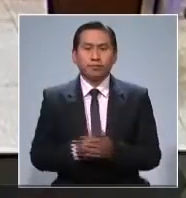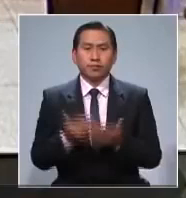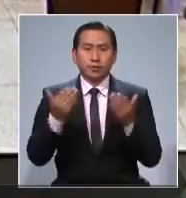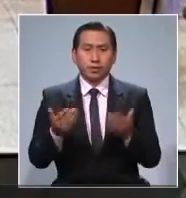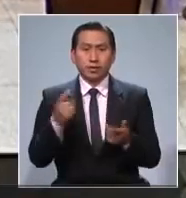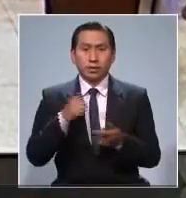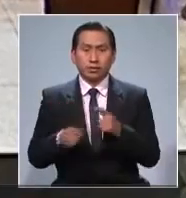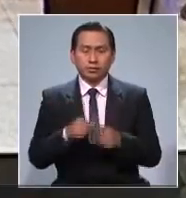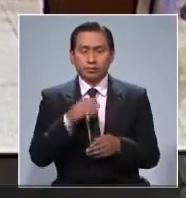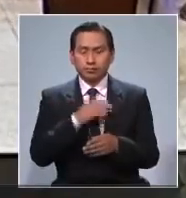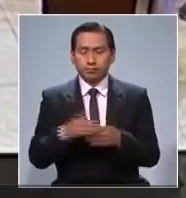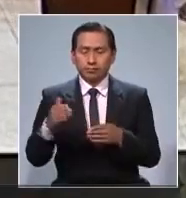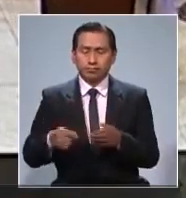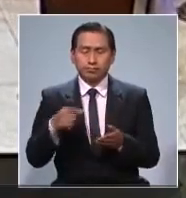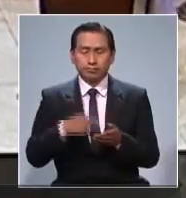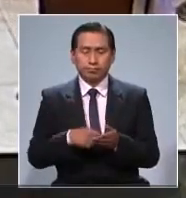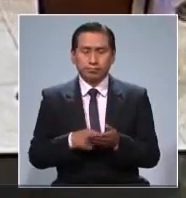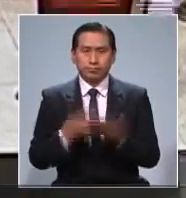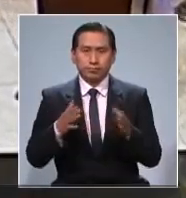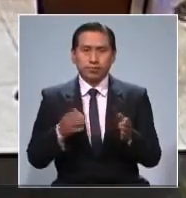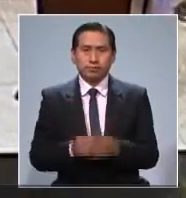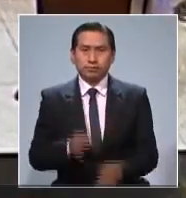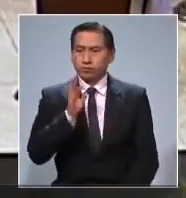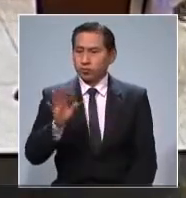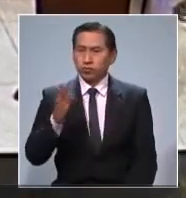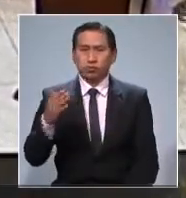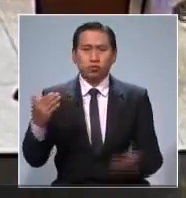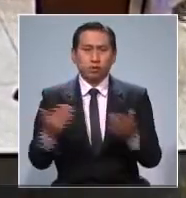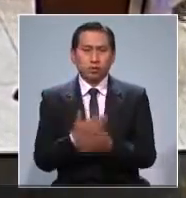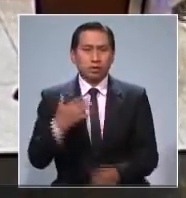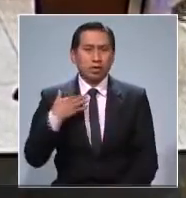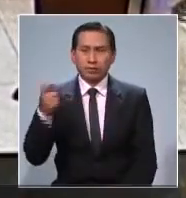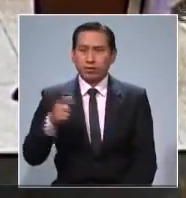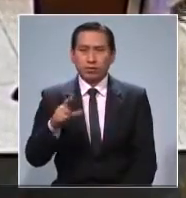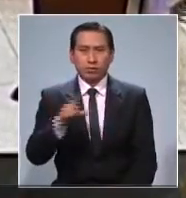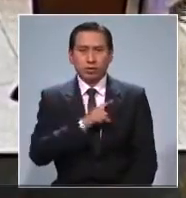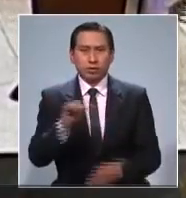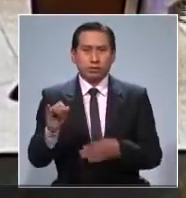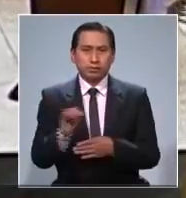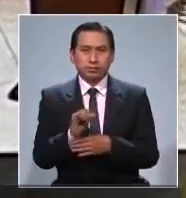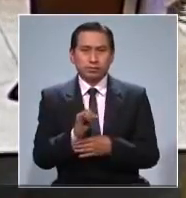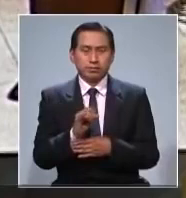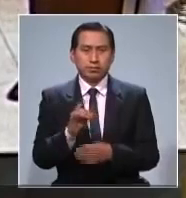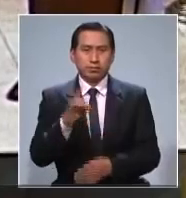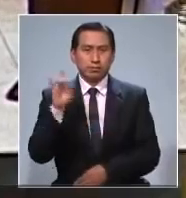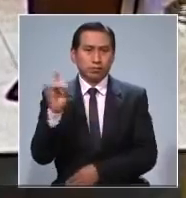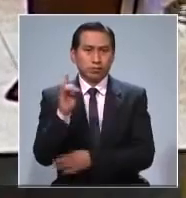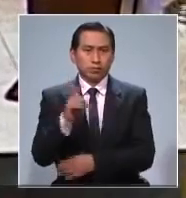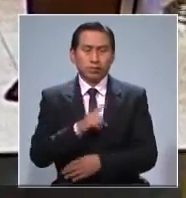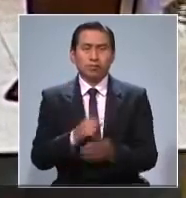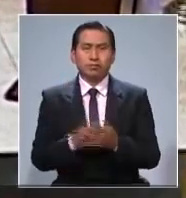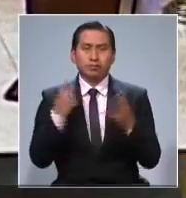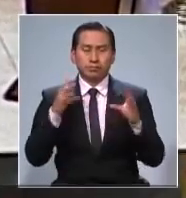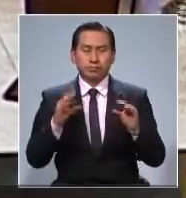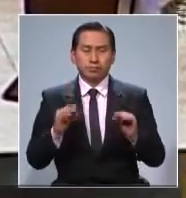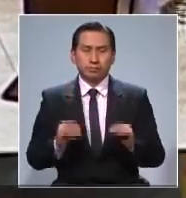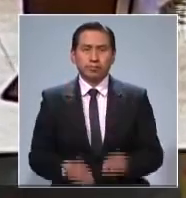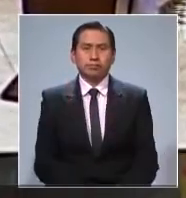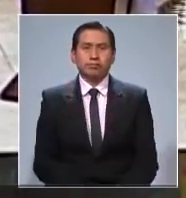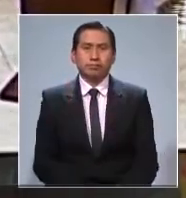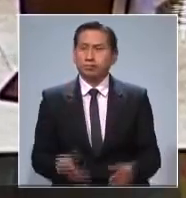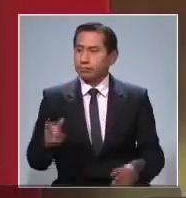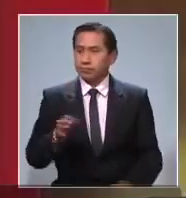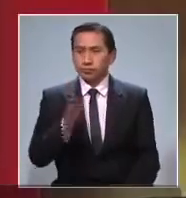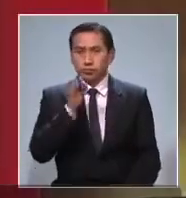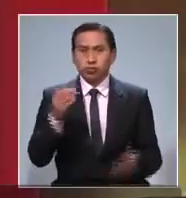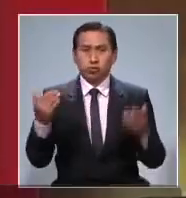manera concluimos este acto de posesión del comandante general interino de la Policía Boliviana. Muchísimas gracias. En estos momentos se ha posesionado